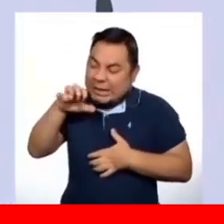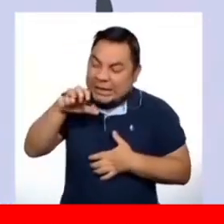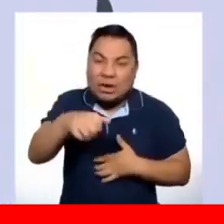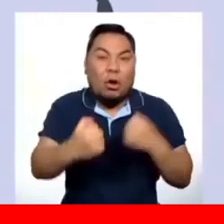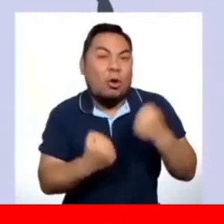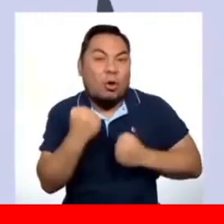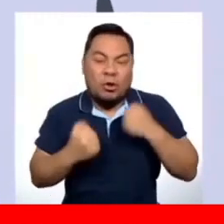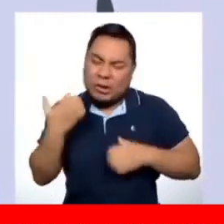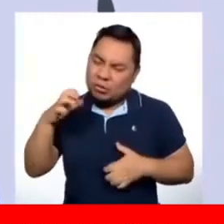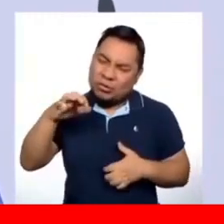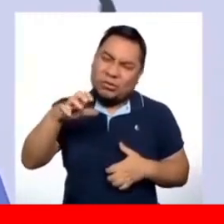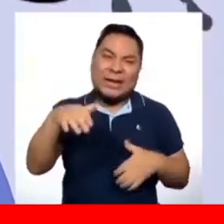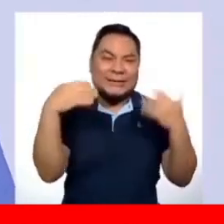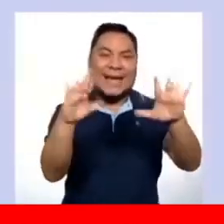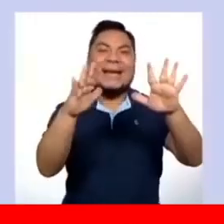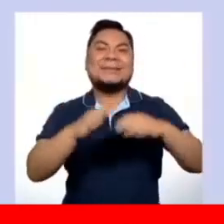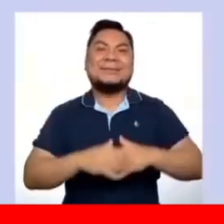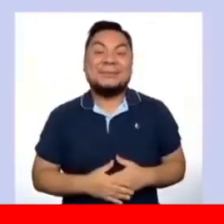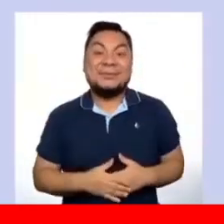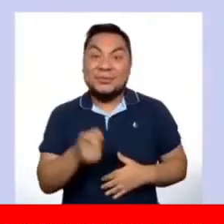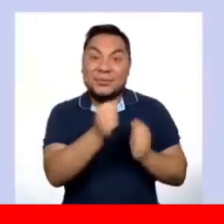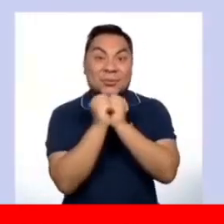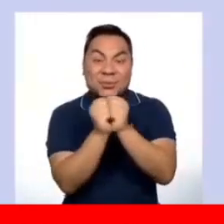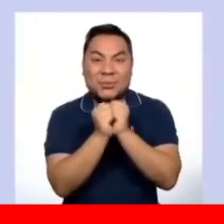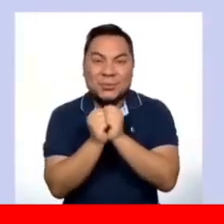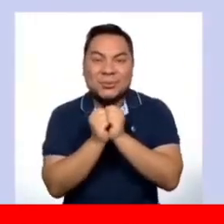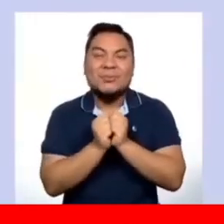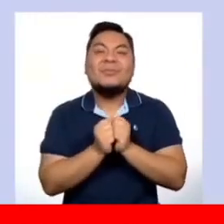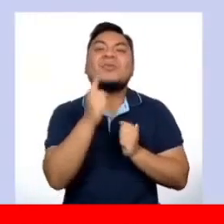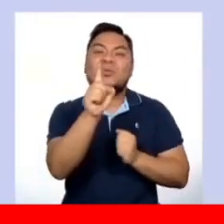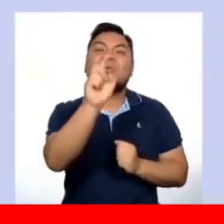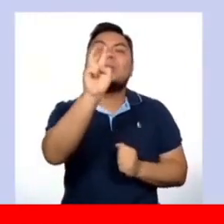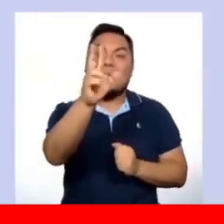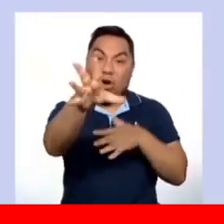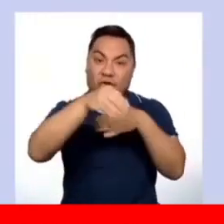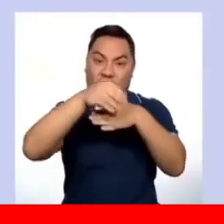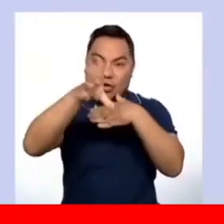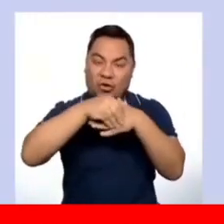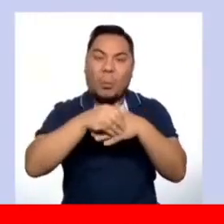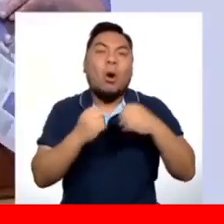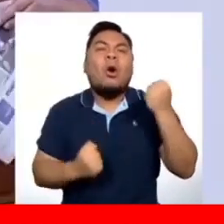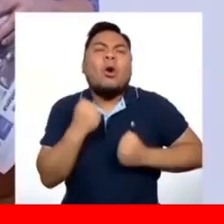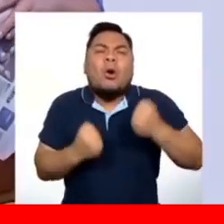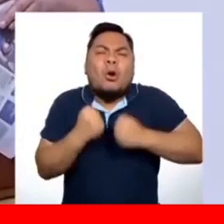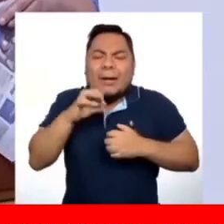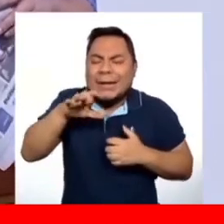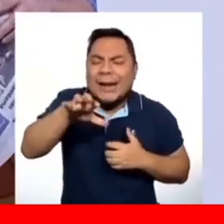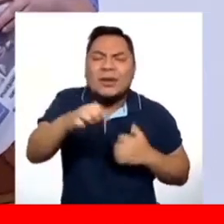corre araña, corre ya. ¿La hacemos juntos? Va, un, dos, tres, va.